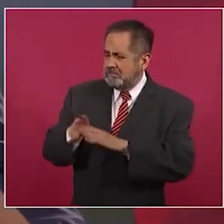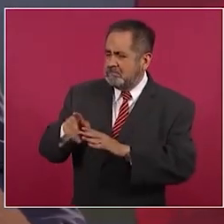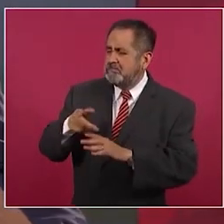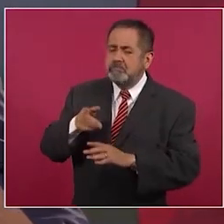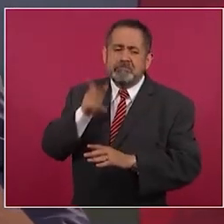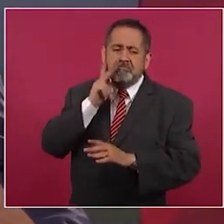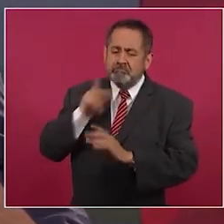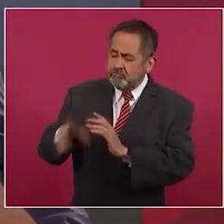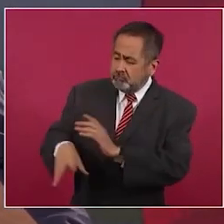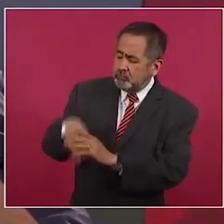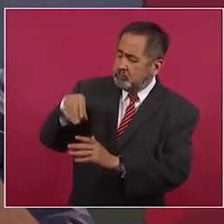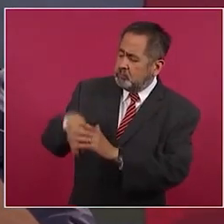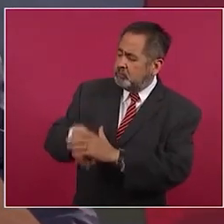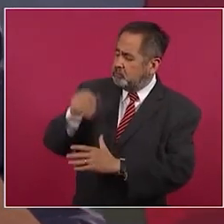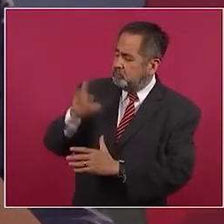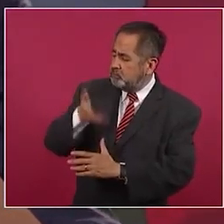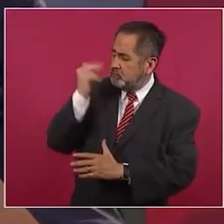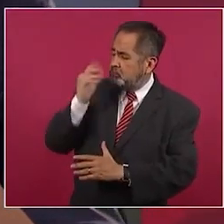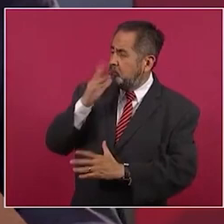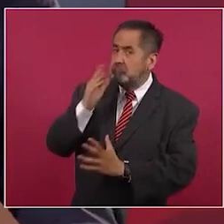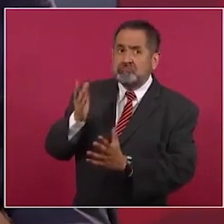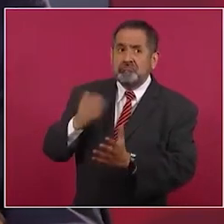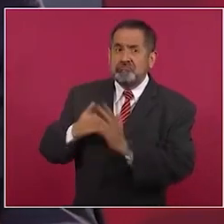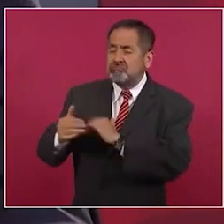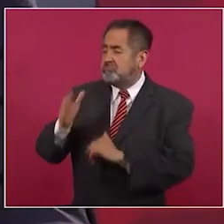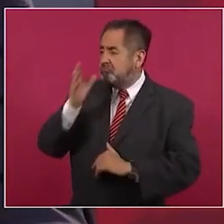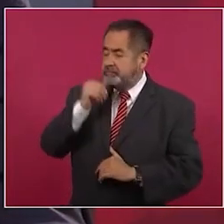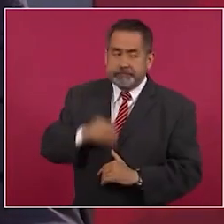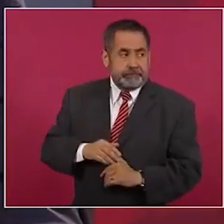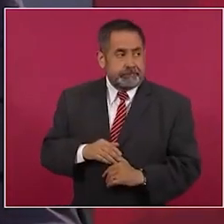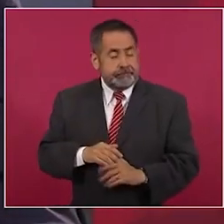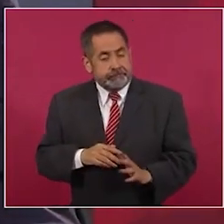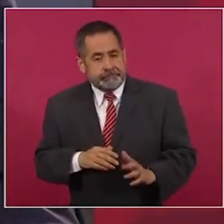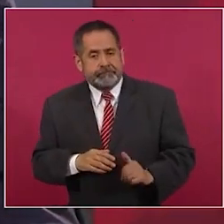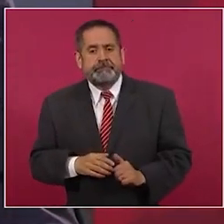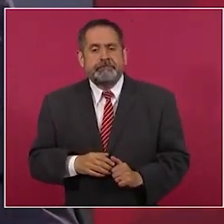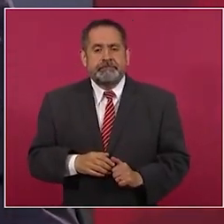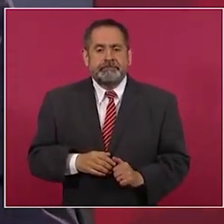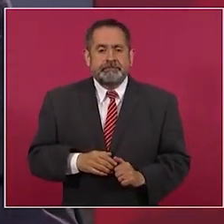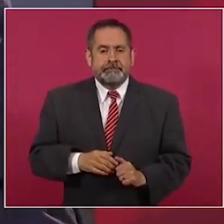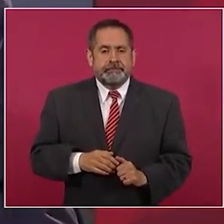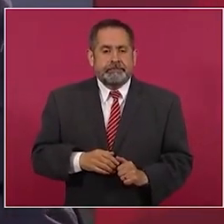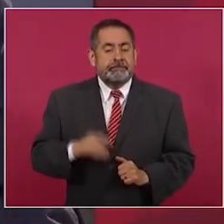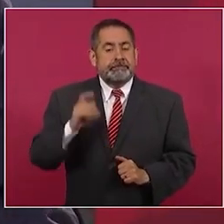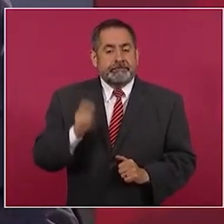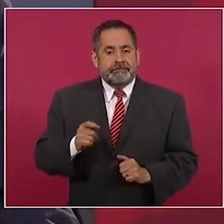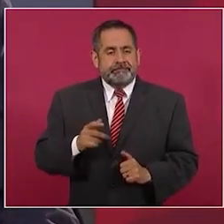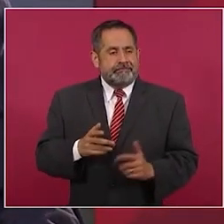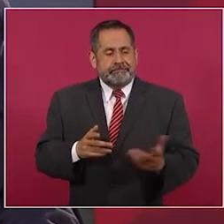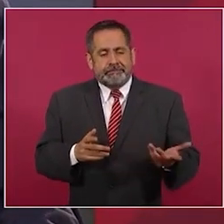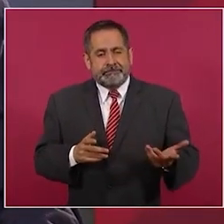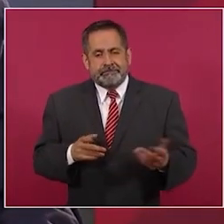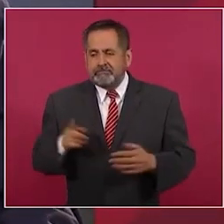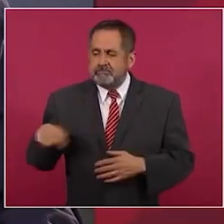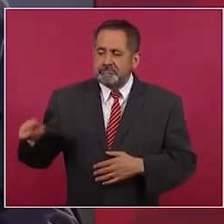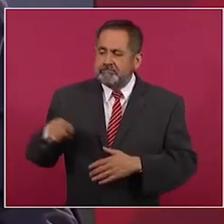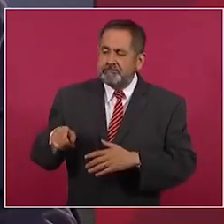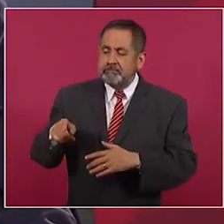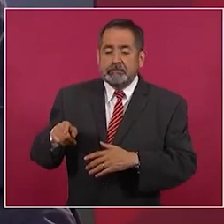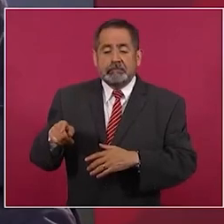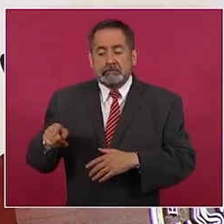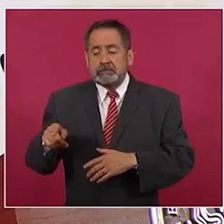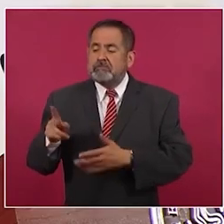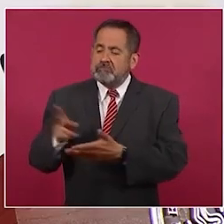diciendo de que no íbamos a poder sacar adelante la industria petrolera, que los íbamos a ir a